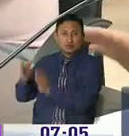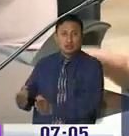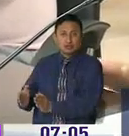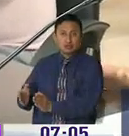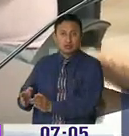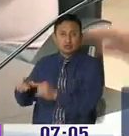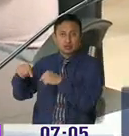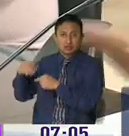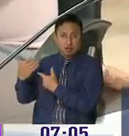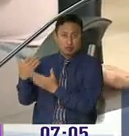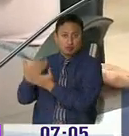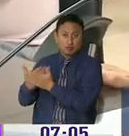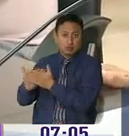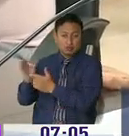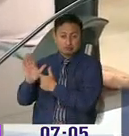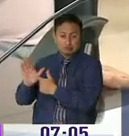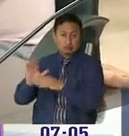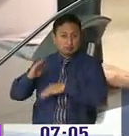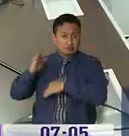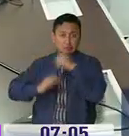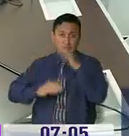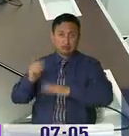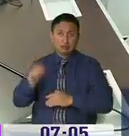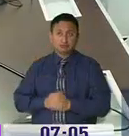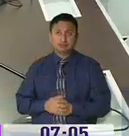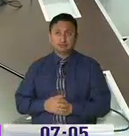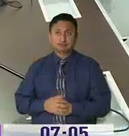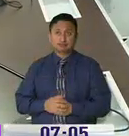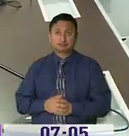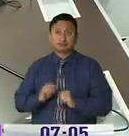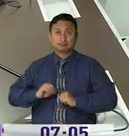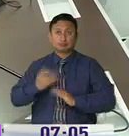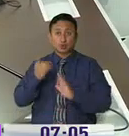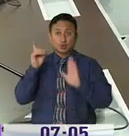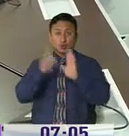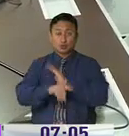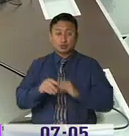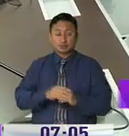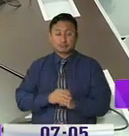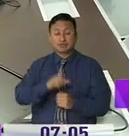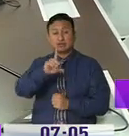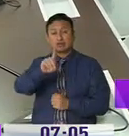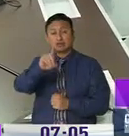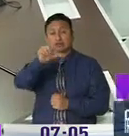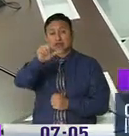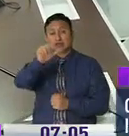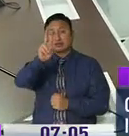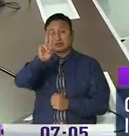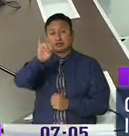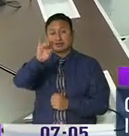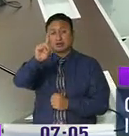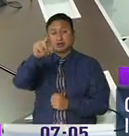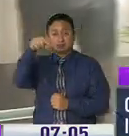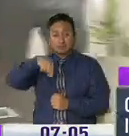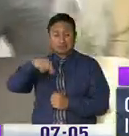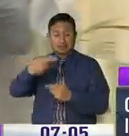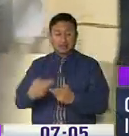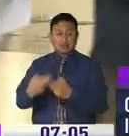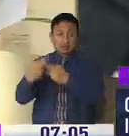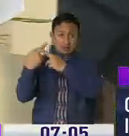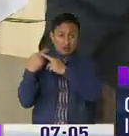tuvo que ver en el asunto. La denuncia fue recibida por David Rosero, presidente encargado del organismo. Anunció que iniciarán